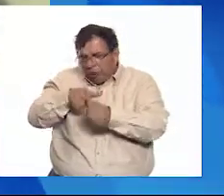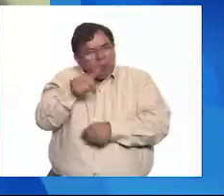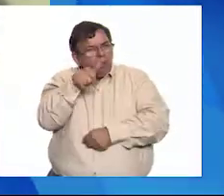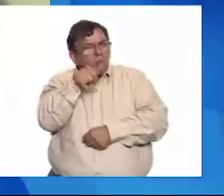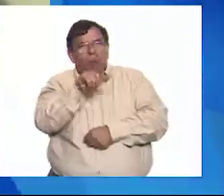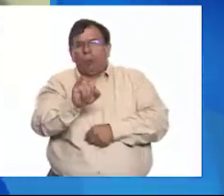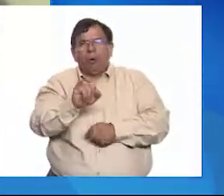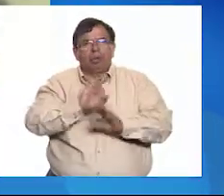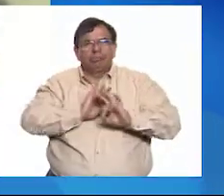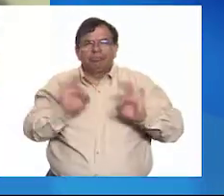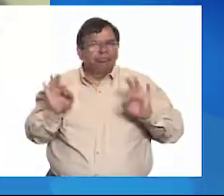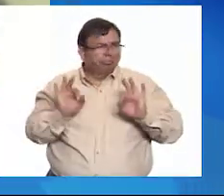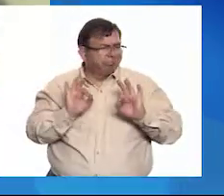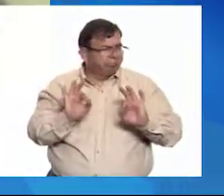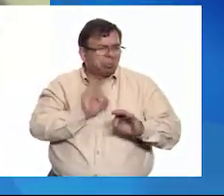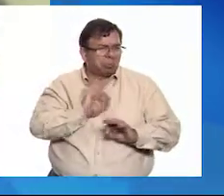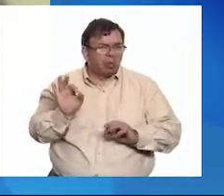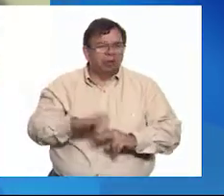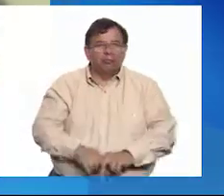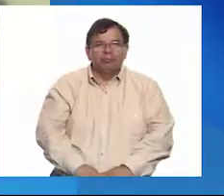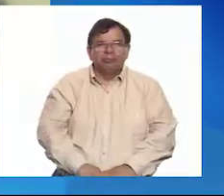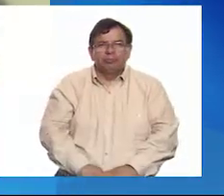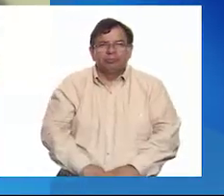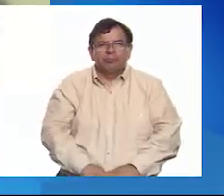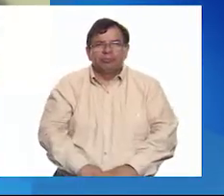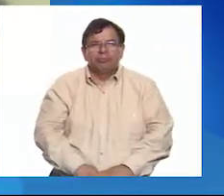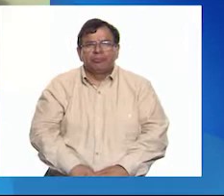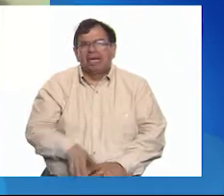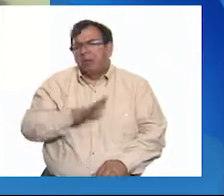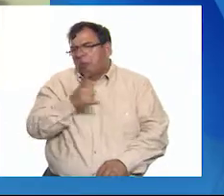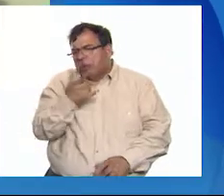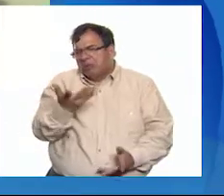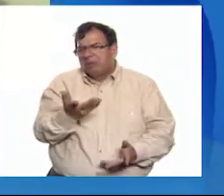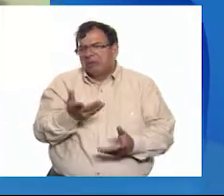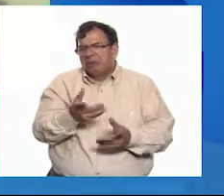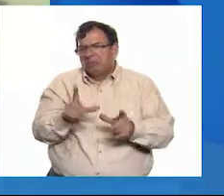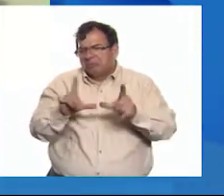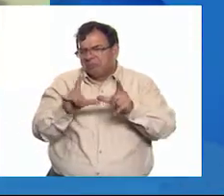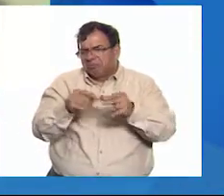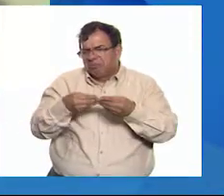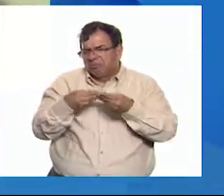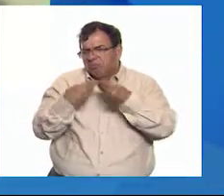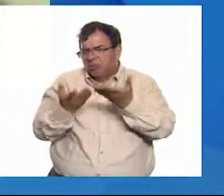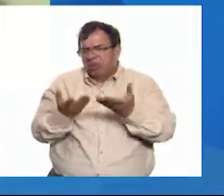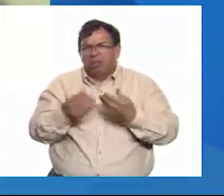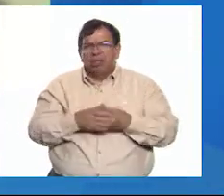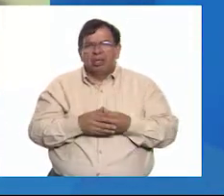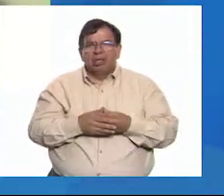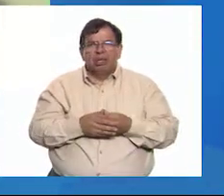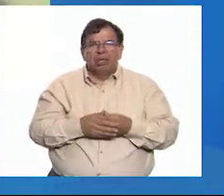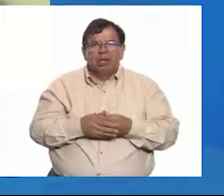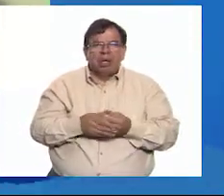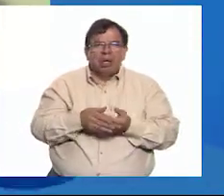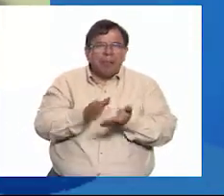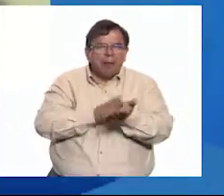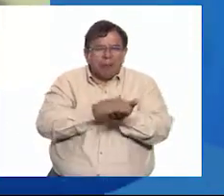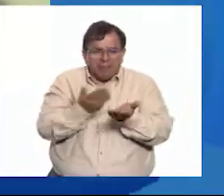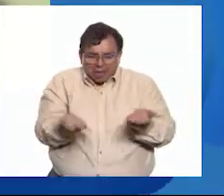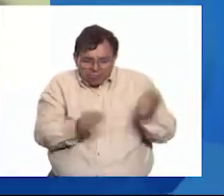podemos dejar. Con esto podemos hacer tarjetas, podemos hacer papel